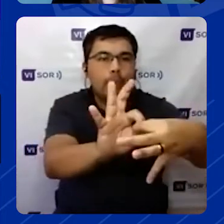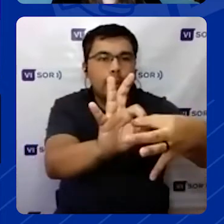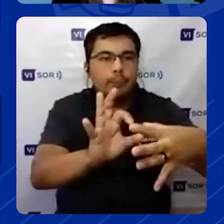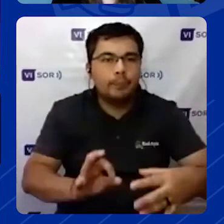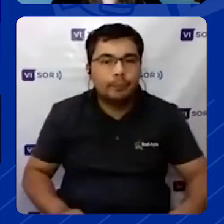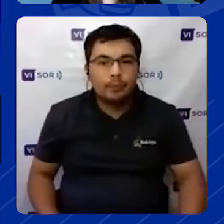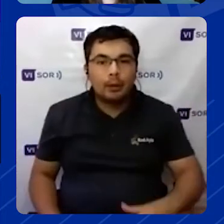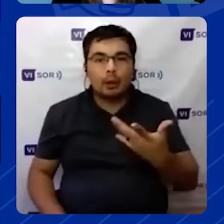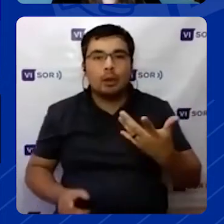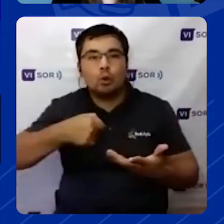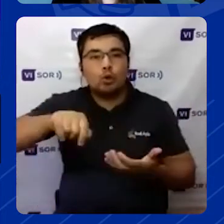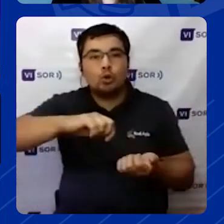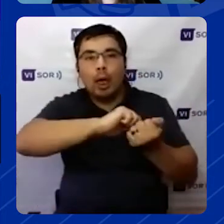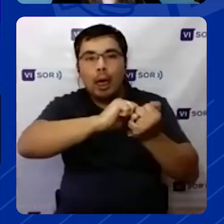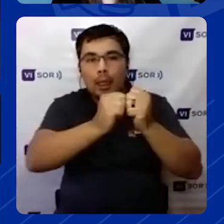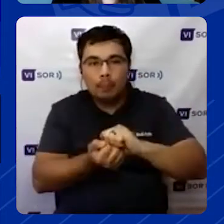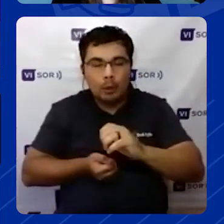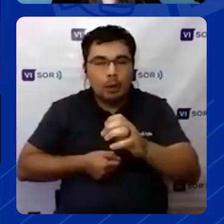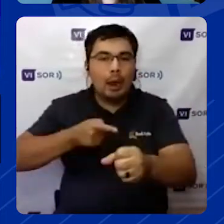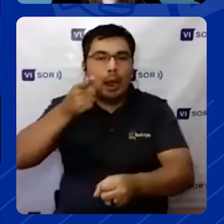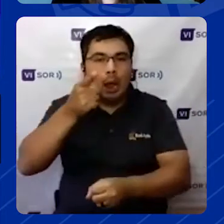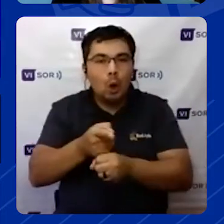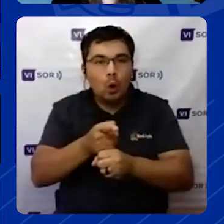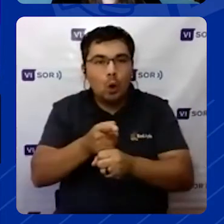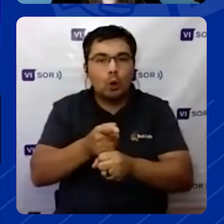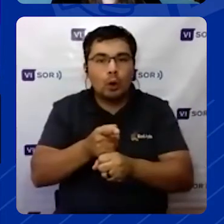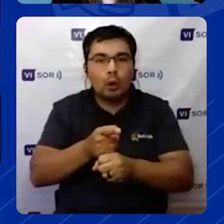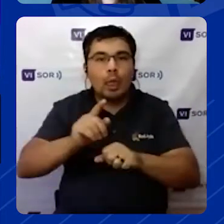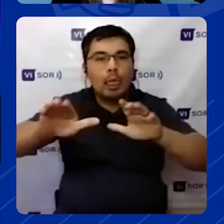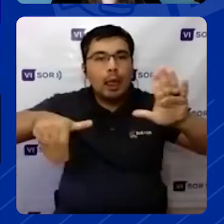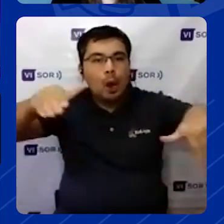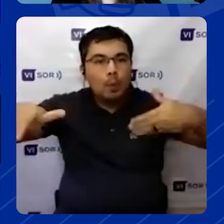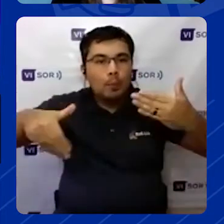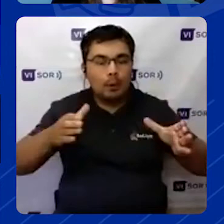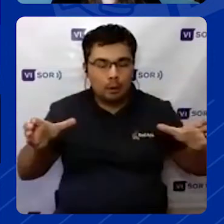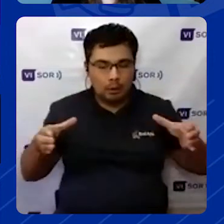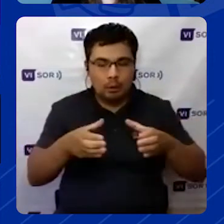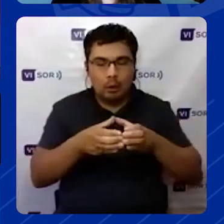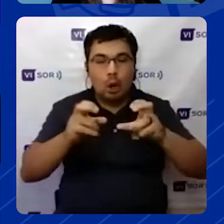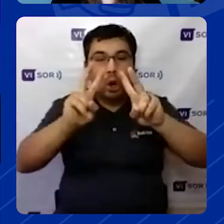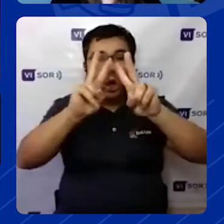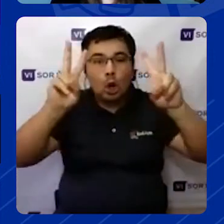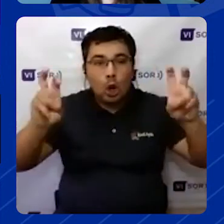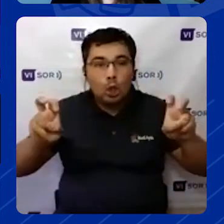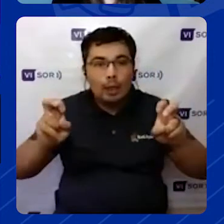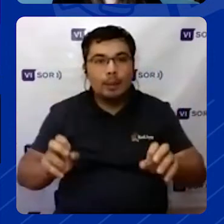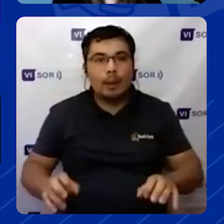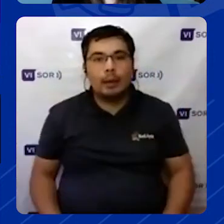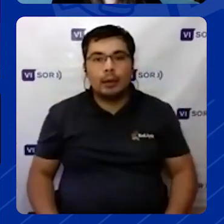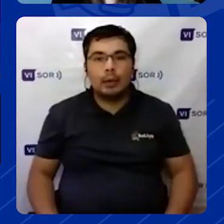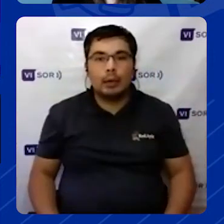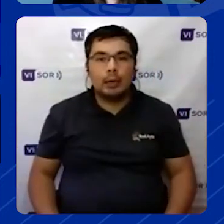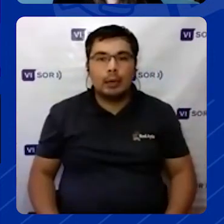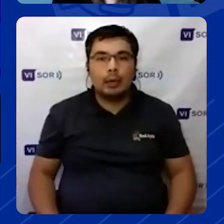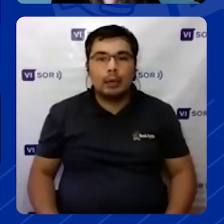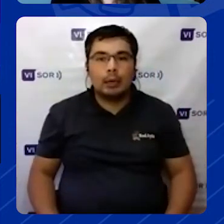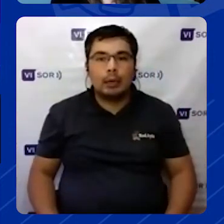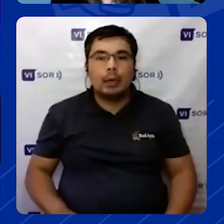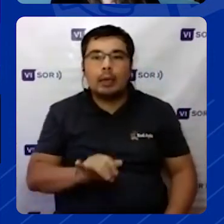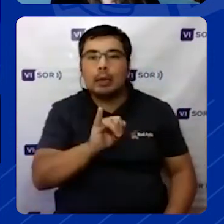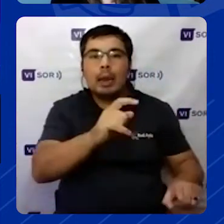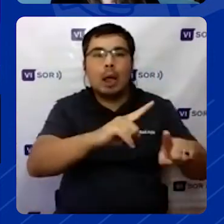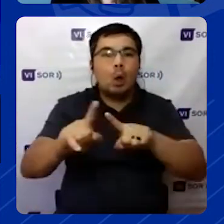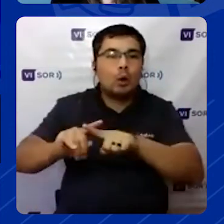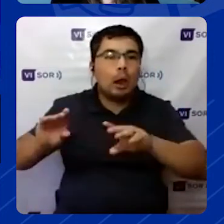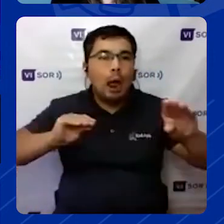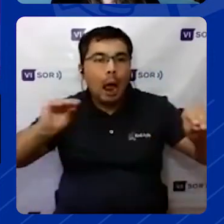la orden de convocatoria de las plazas los temarios y las sucesivas notificaciones que se publicaban de cuando